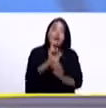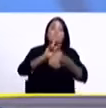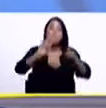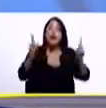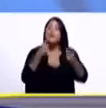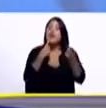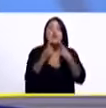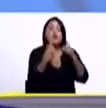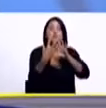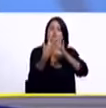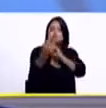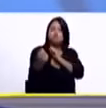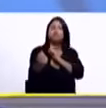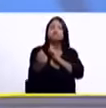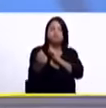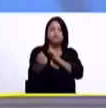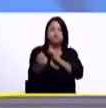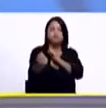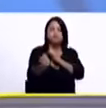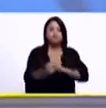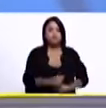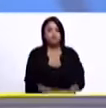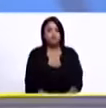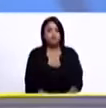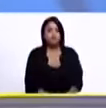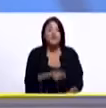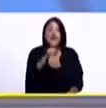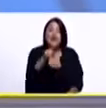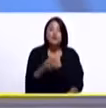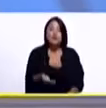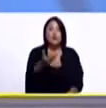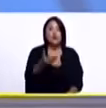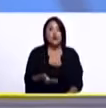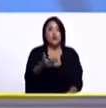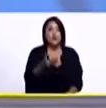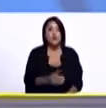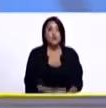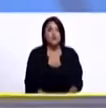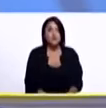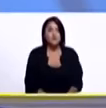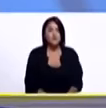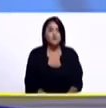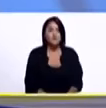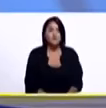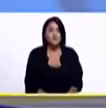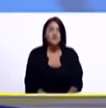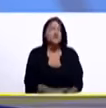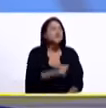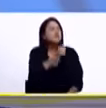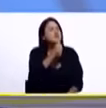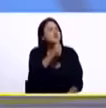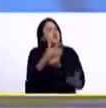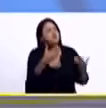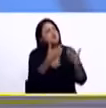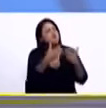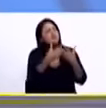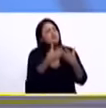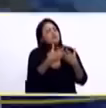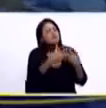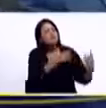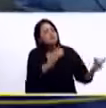diálogo y la comprensión entre todos. Es fundamental. ¿Quién está con la guerra? ¿Quién está con la